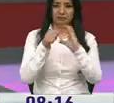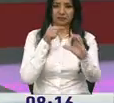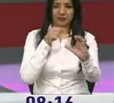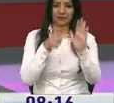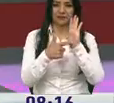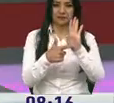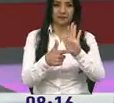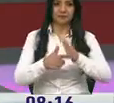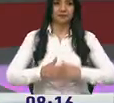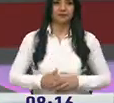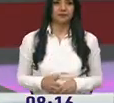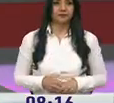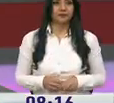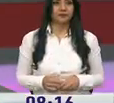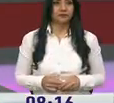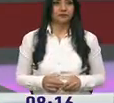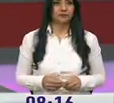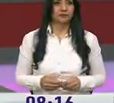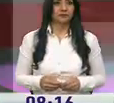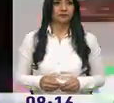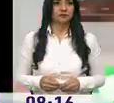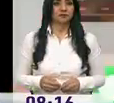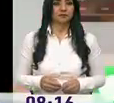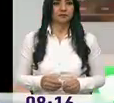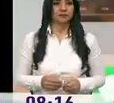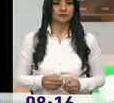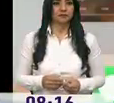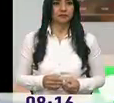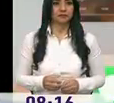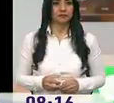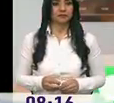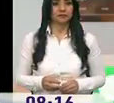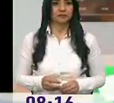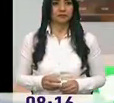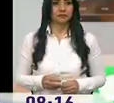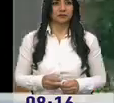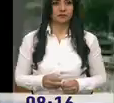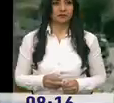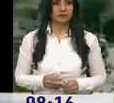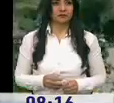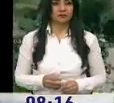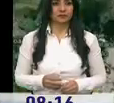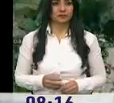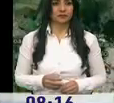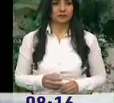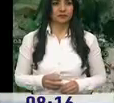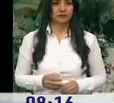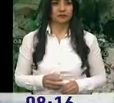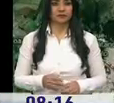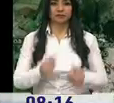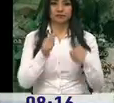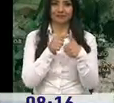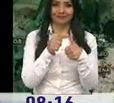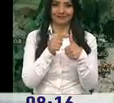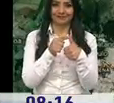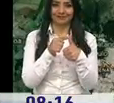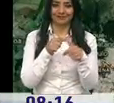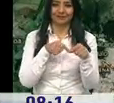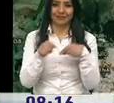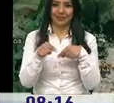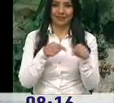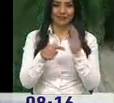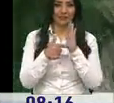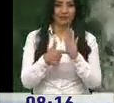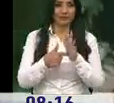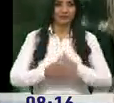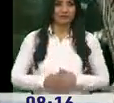Así, rapidito, lo voy a poner ya en cuartos, en cuatro cosas. Este es el primer sufrimiento. ¿Quiere ver el tráfico? Vea